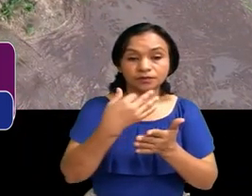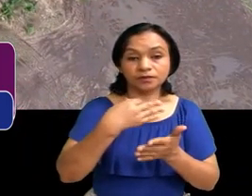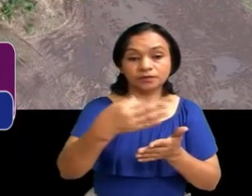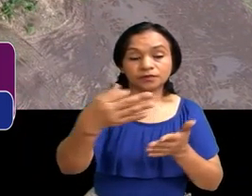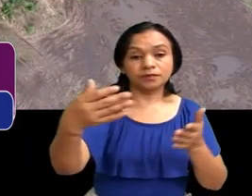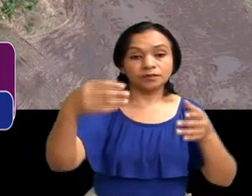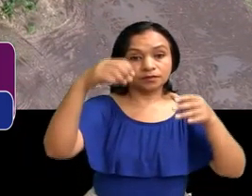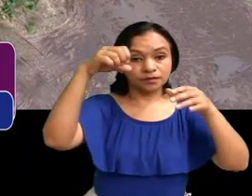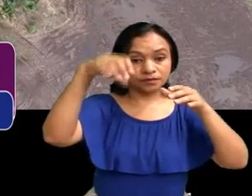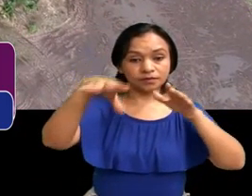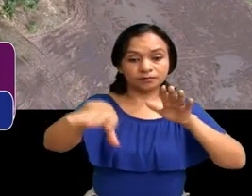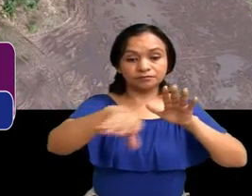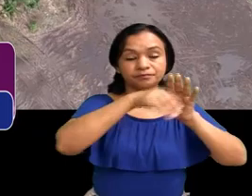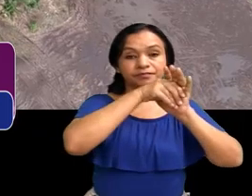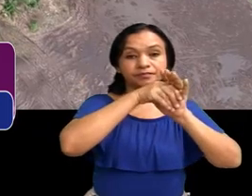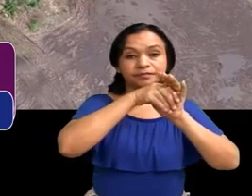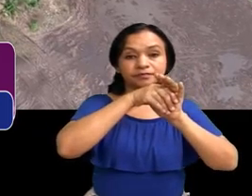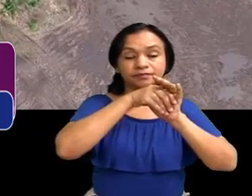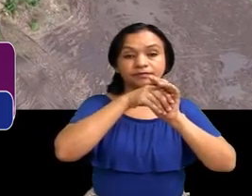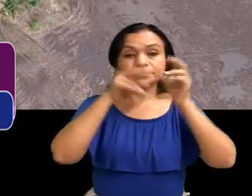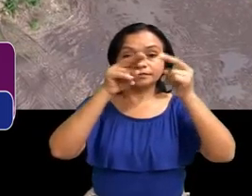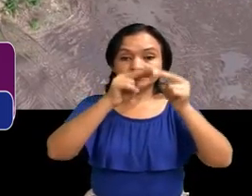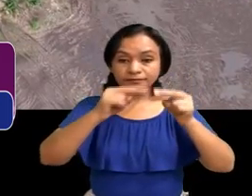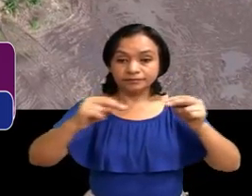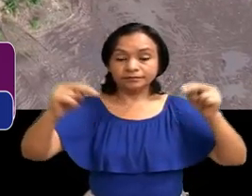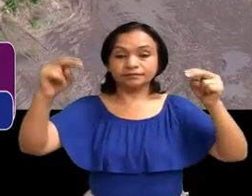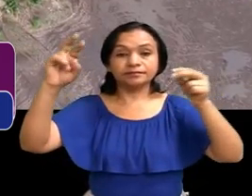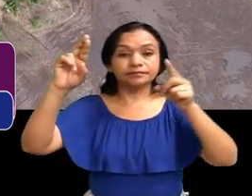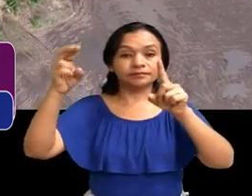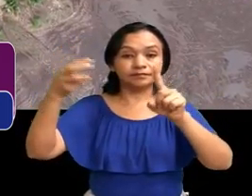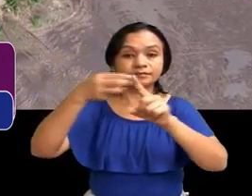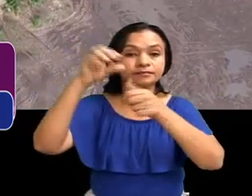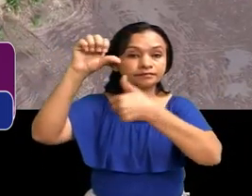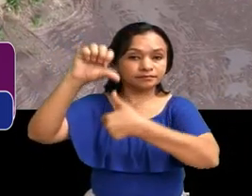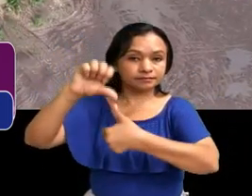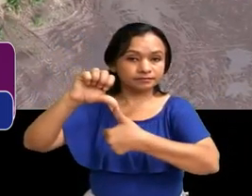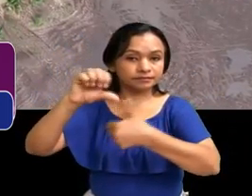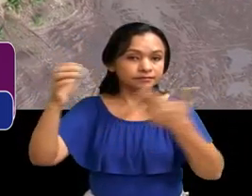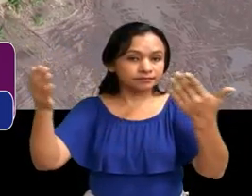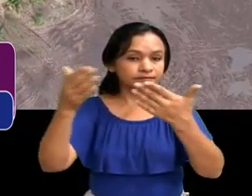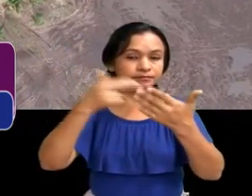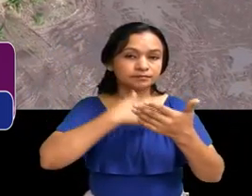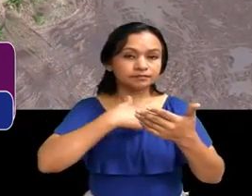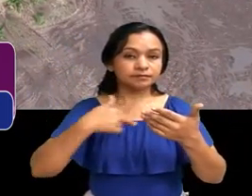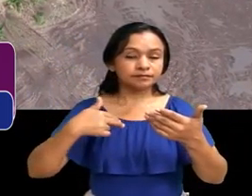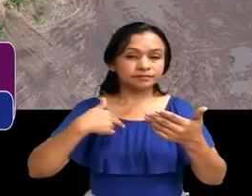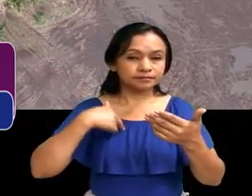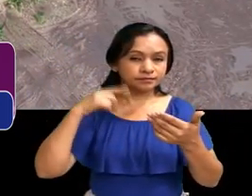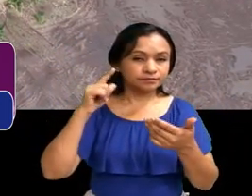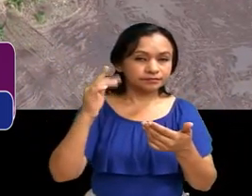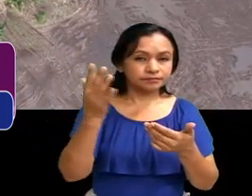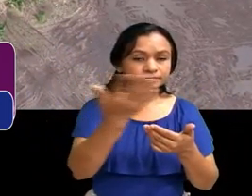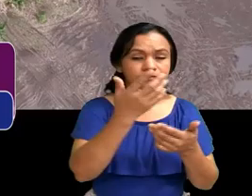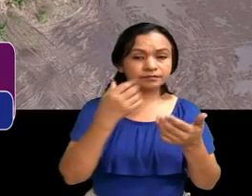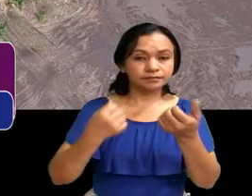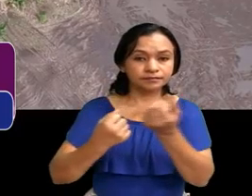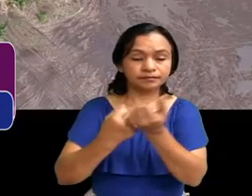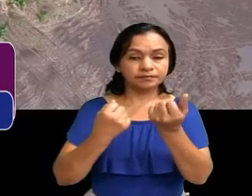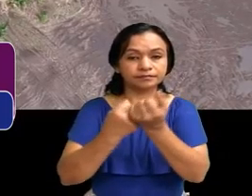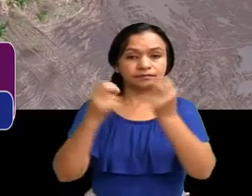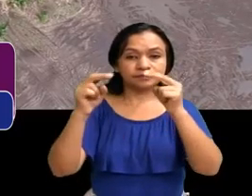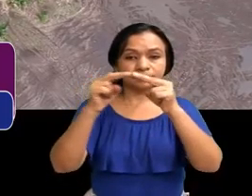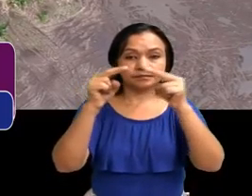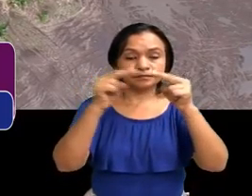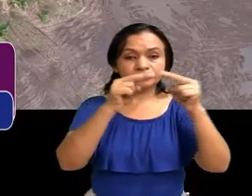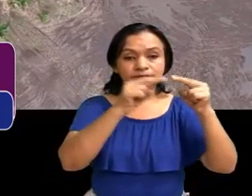generación, el sistema interconectado regional centroamericano, cómo crear todo el soporte de parte